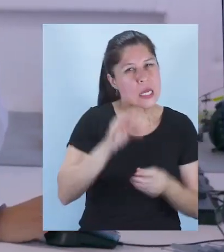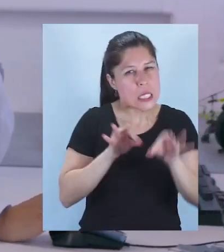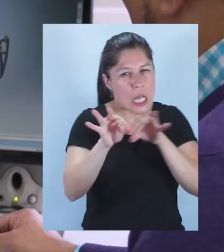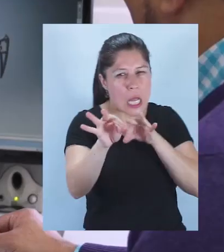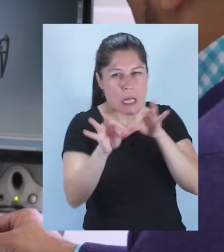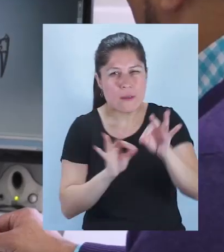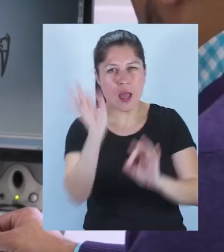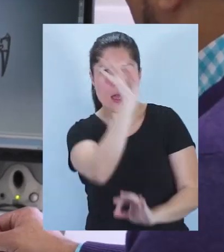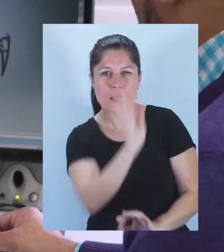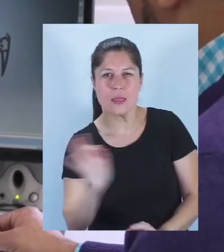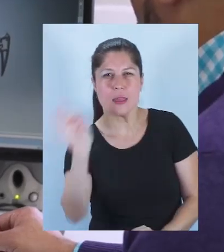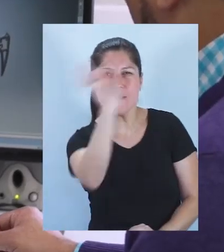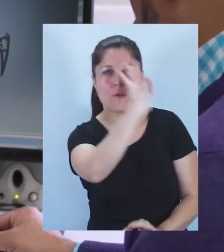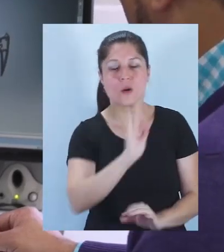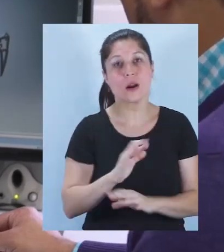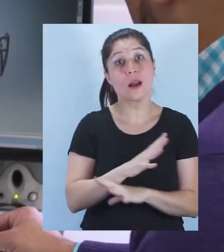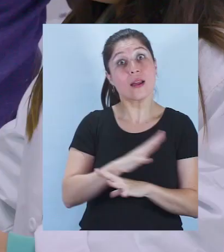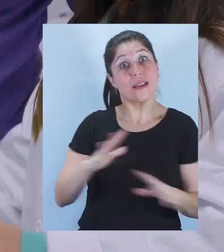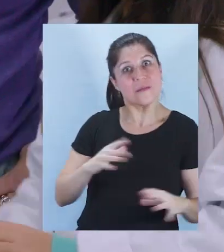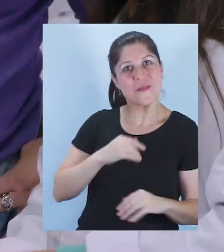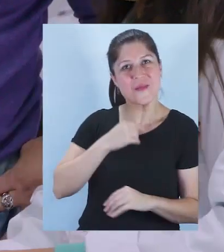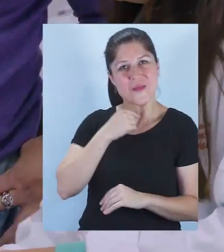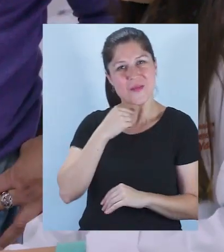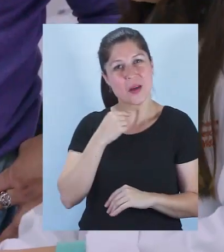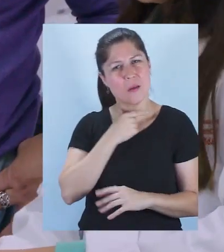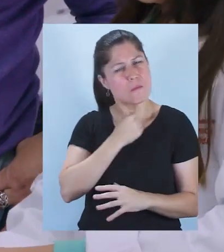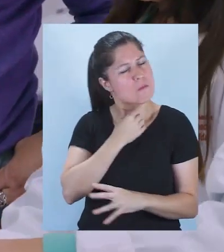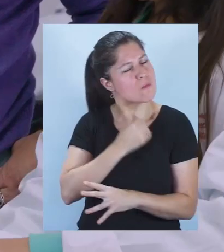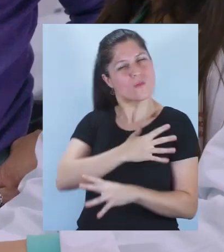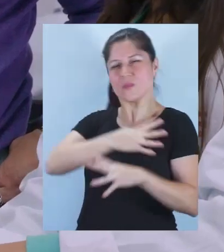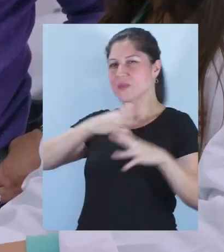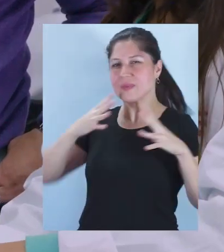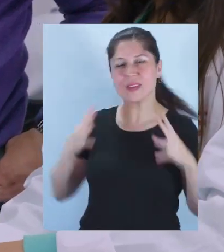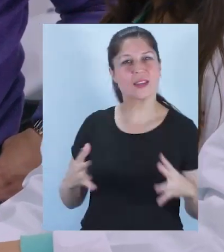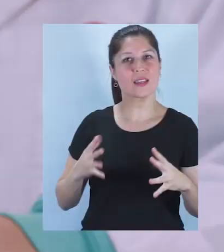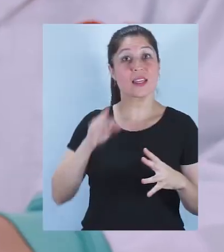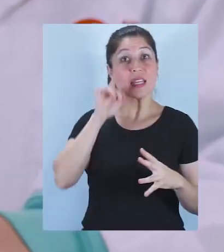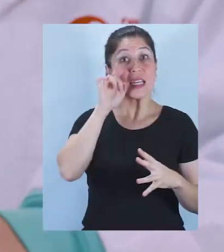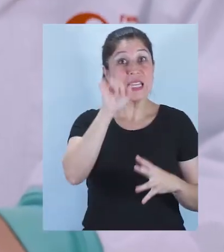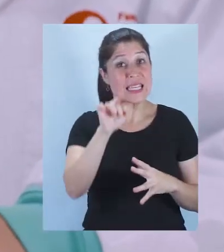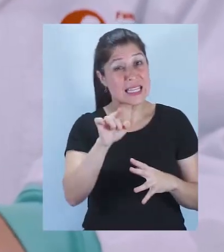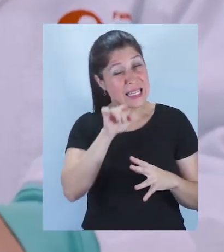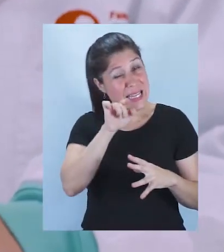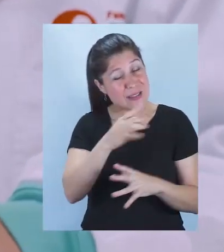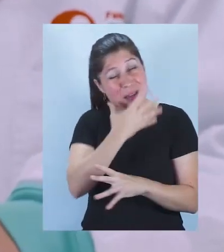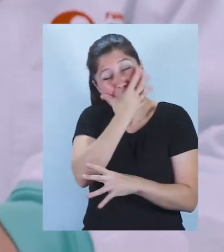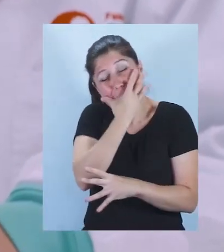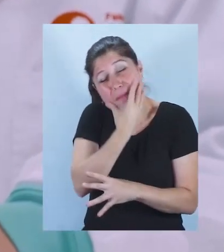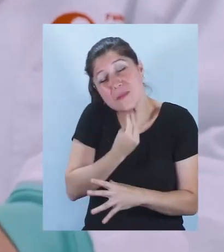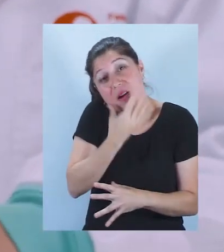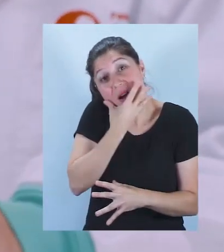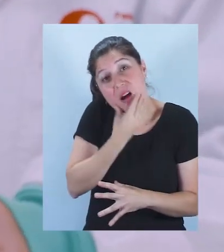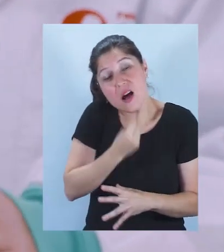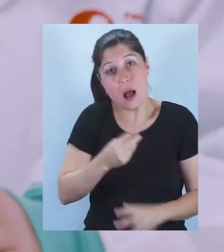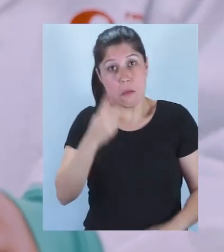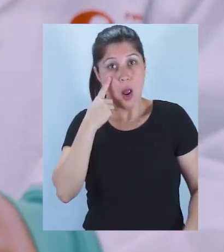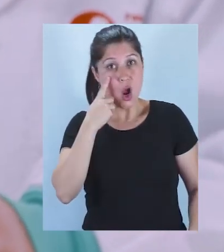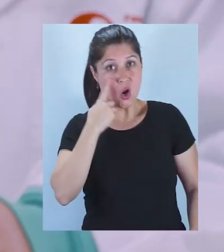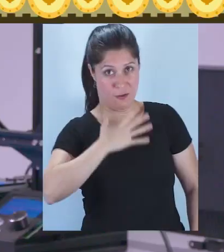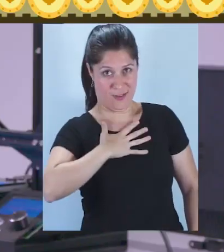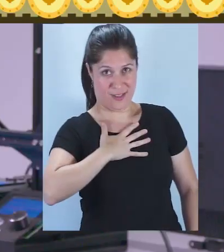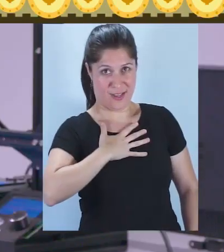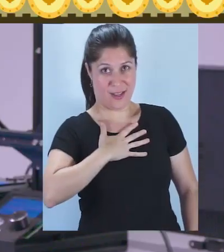programar, a diseñar y lo que más me encantó fue que esta cosita hermosa, preciosa, me